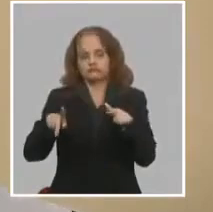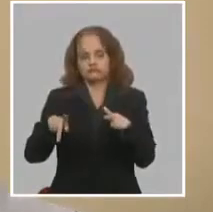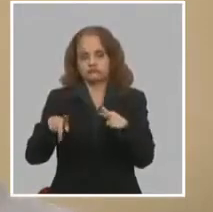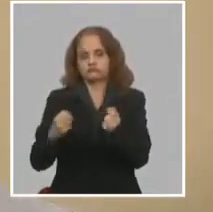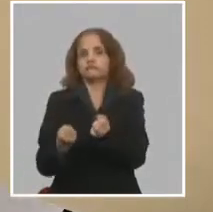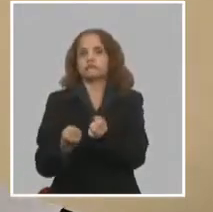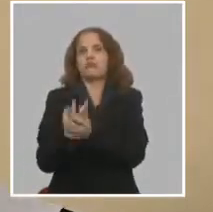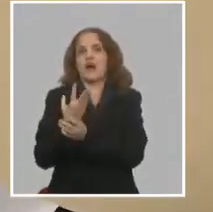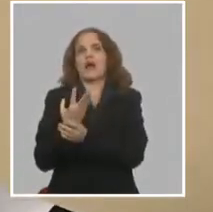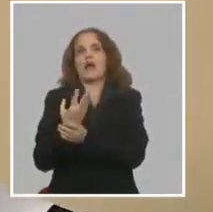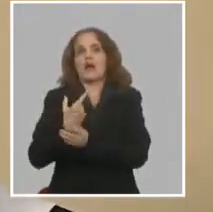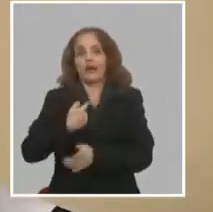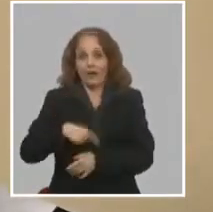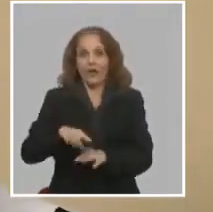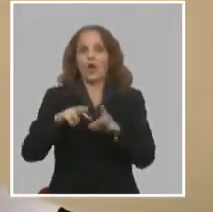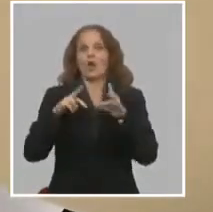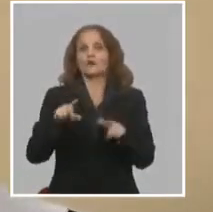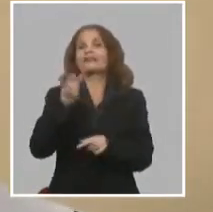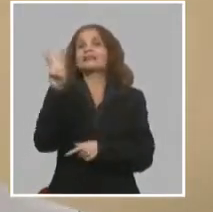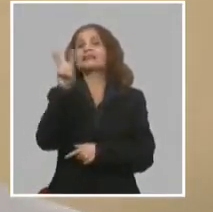casi 33